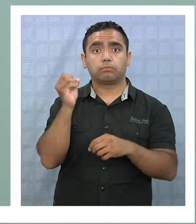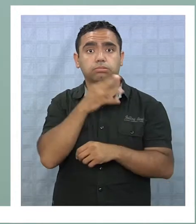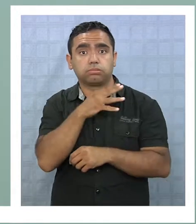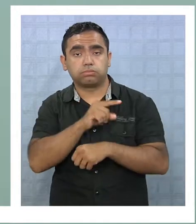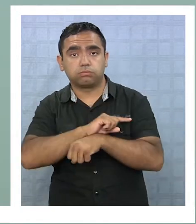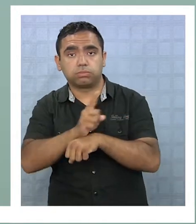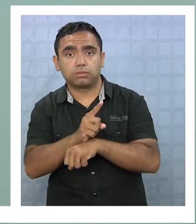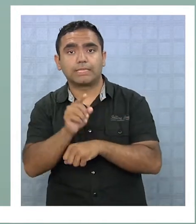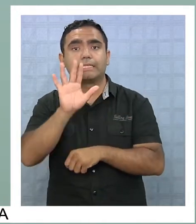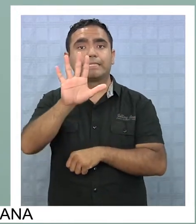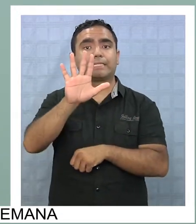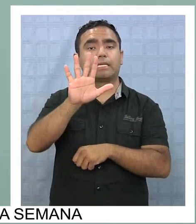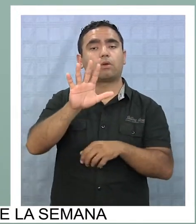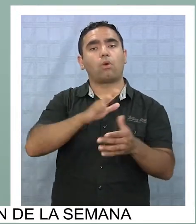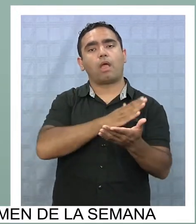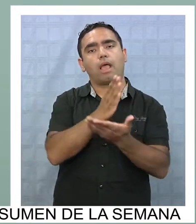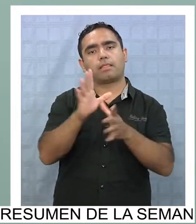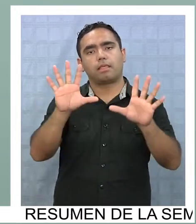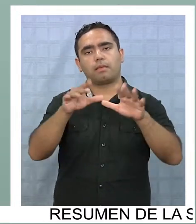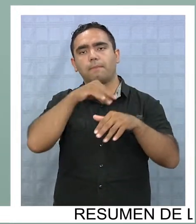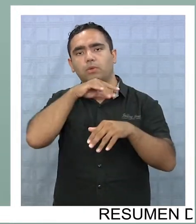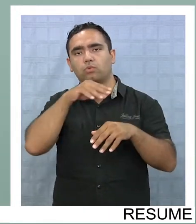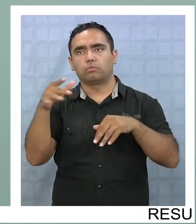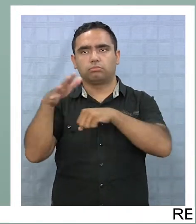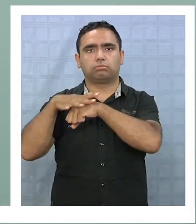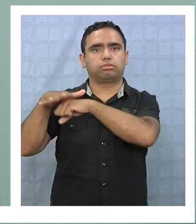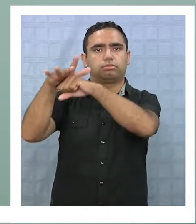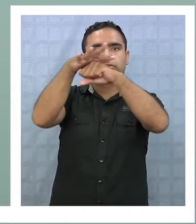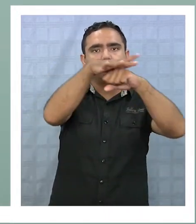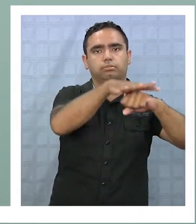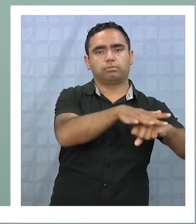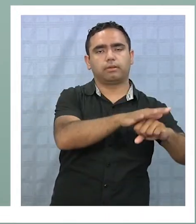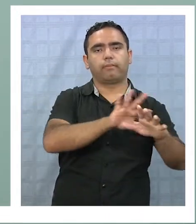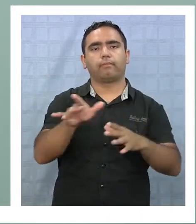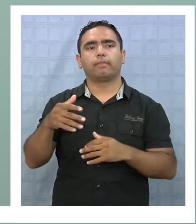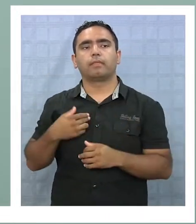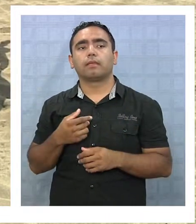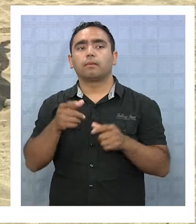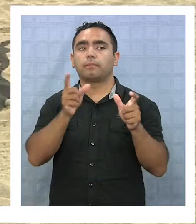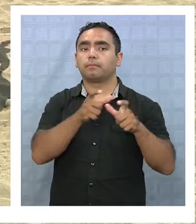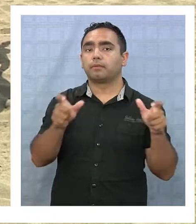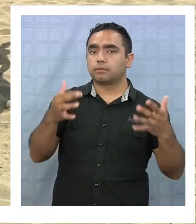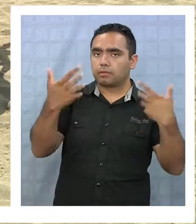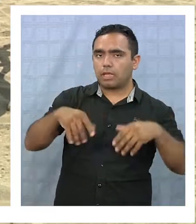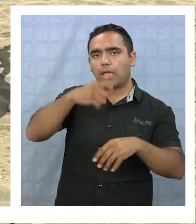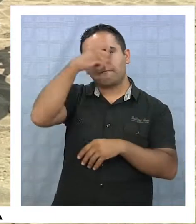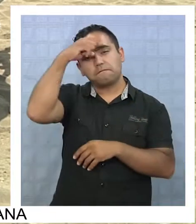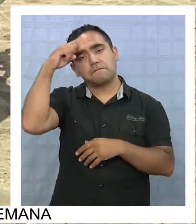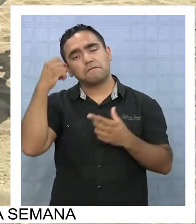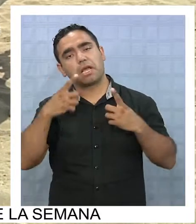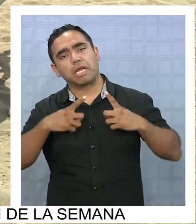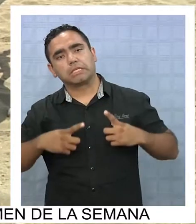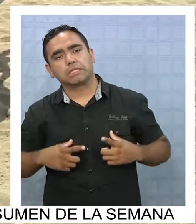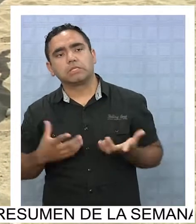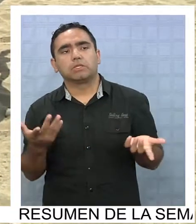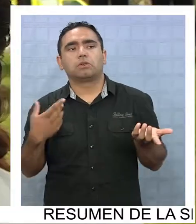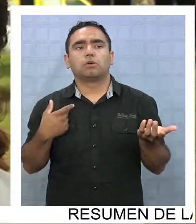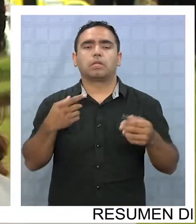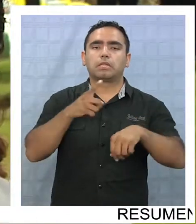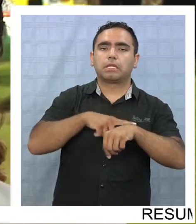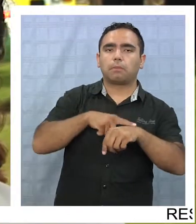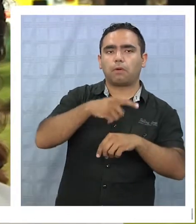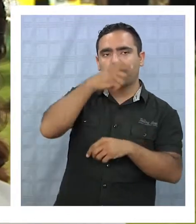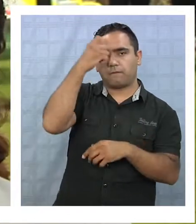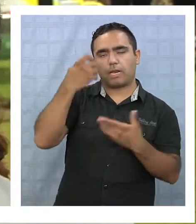estima entre 5 y 10 minutos. Empieza a subir porque ya la gente salió de vacaciones, el periodo estival ya